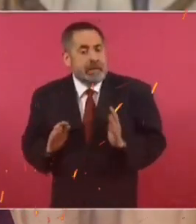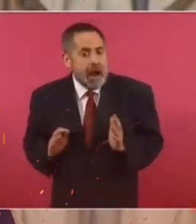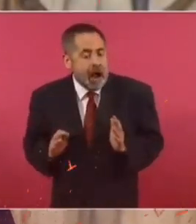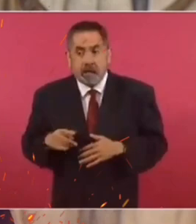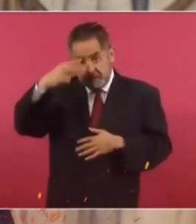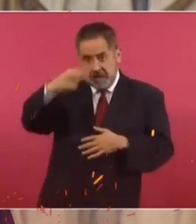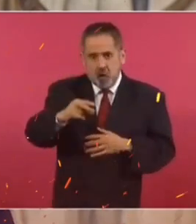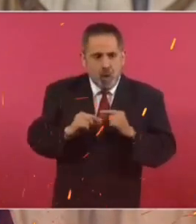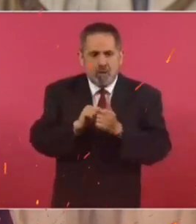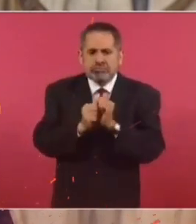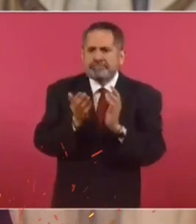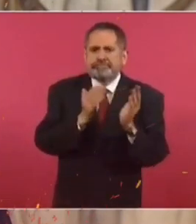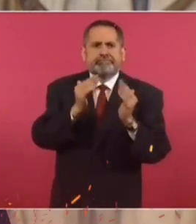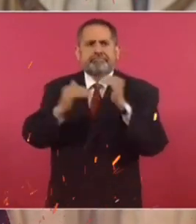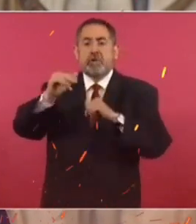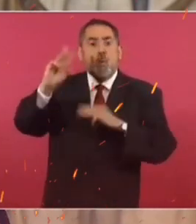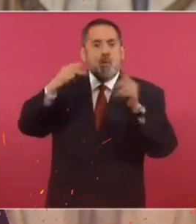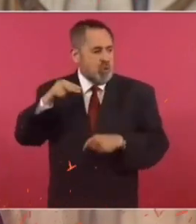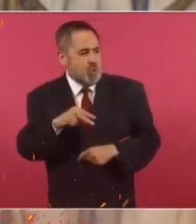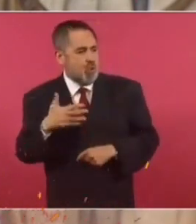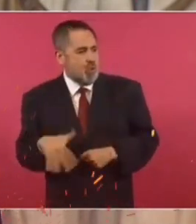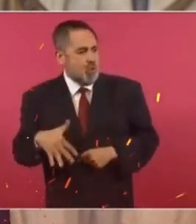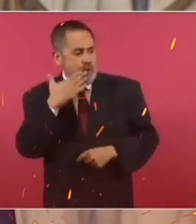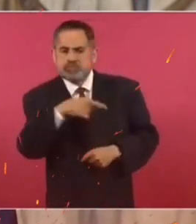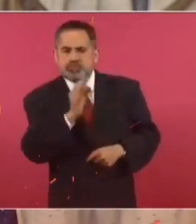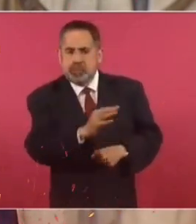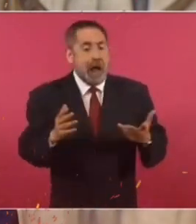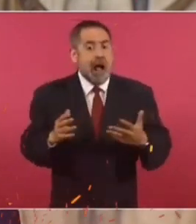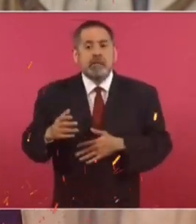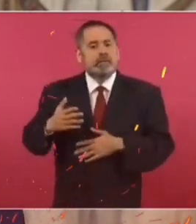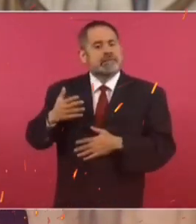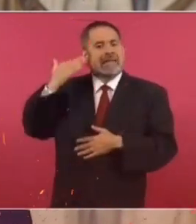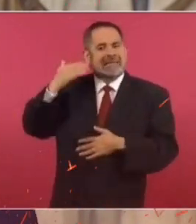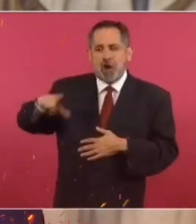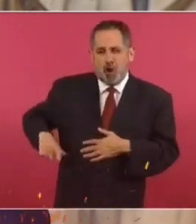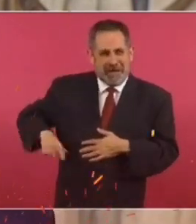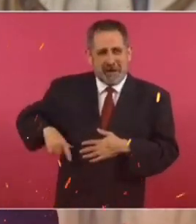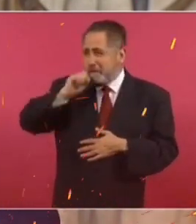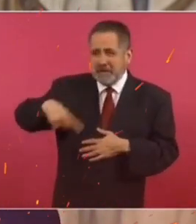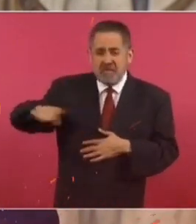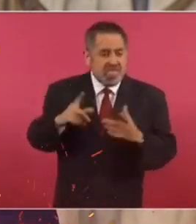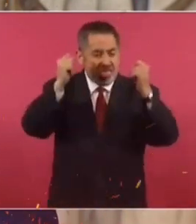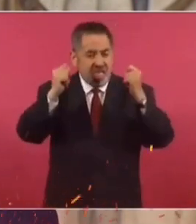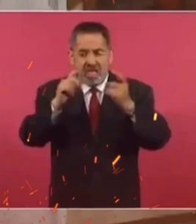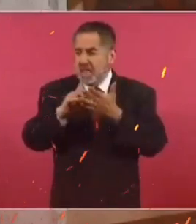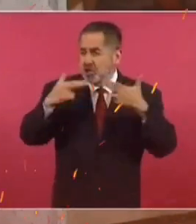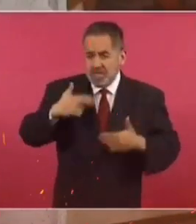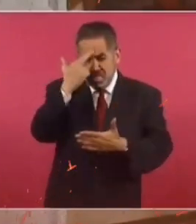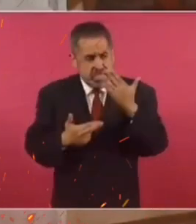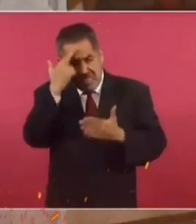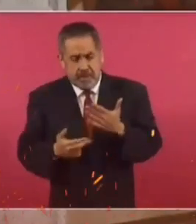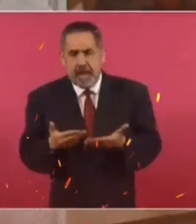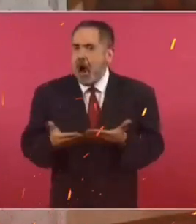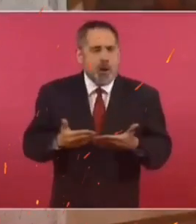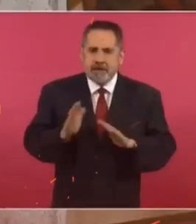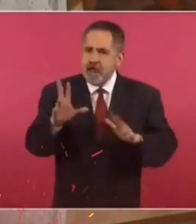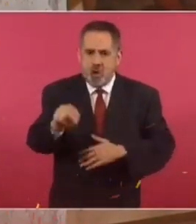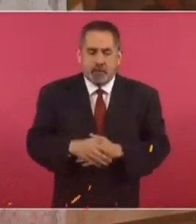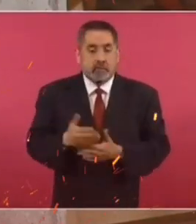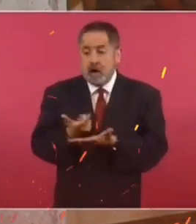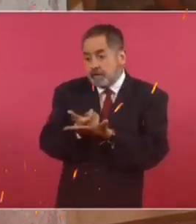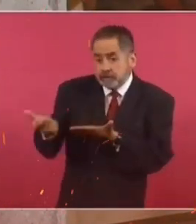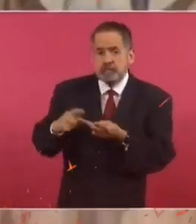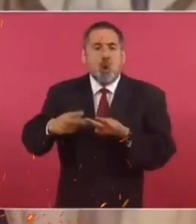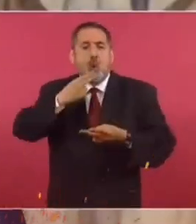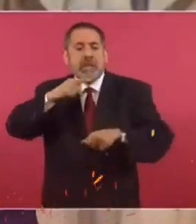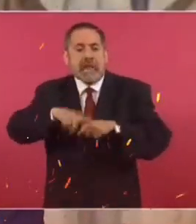recuperando su prestigio en el mundo. El Estado dejó de ser el principal violador de los derechos humanos. El aumento al salario, el